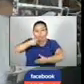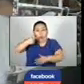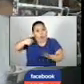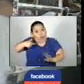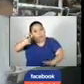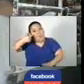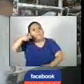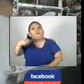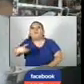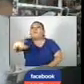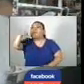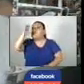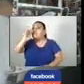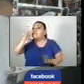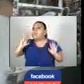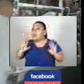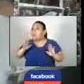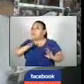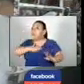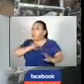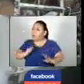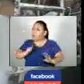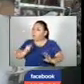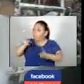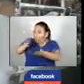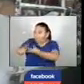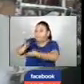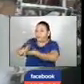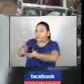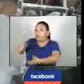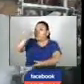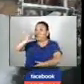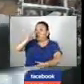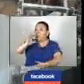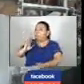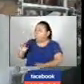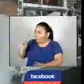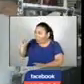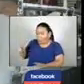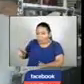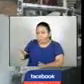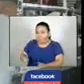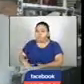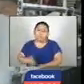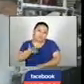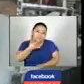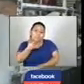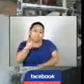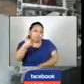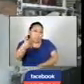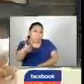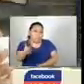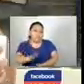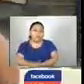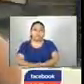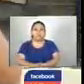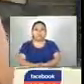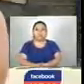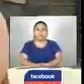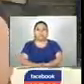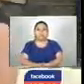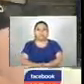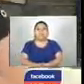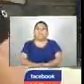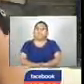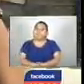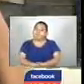voy a probar. Y si me gusta, creo que voy a seguir viniendo. Pasable, ¿verdad? Sí, sí, es buena. Y